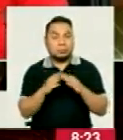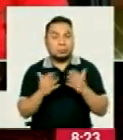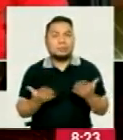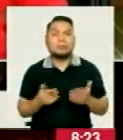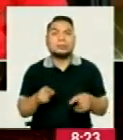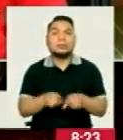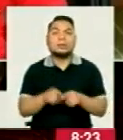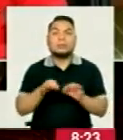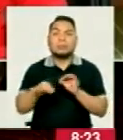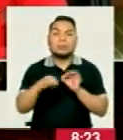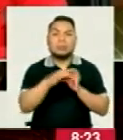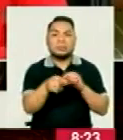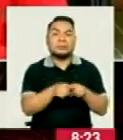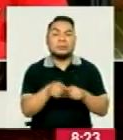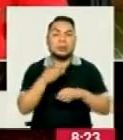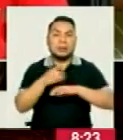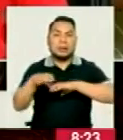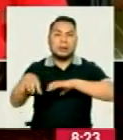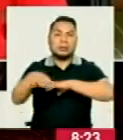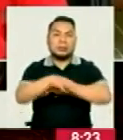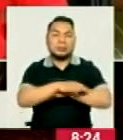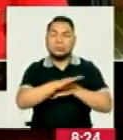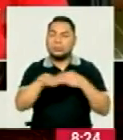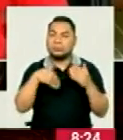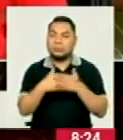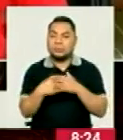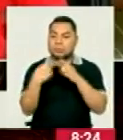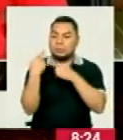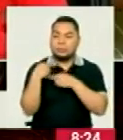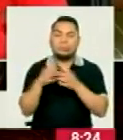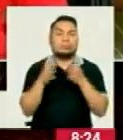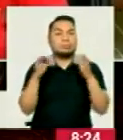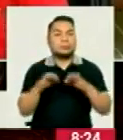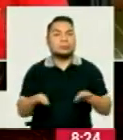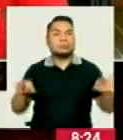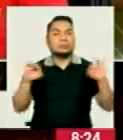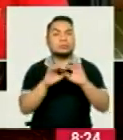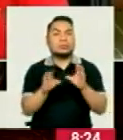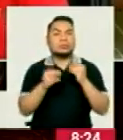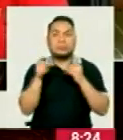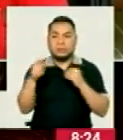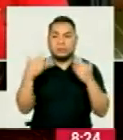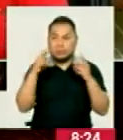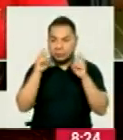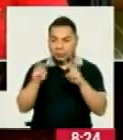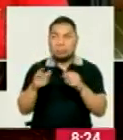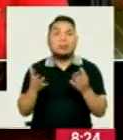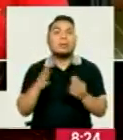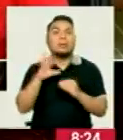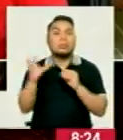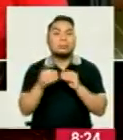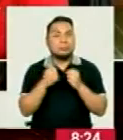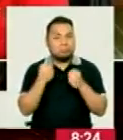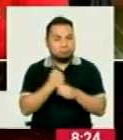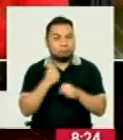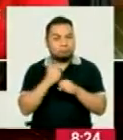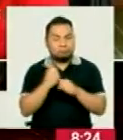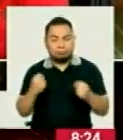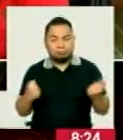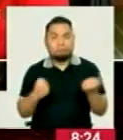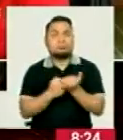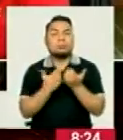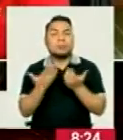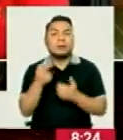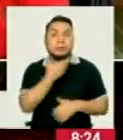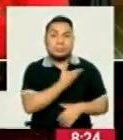tanto provinciales como distritales, que cumplen un rol tan importante, porque ahí se ve justamente la suma de esfuerzos tanto del